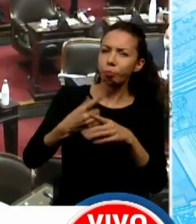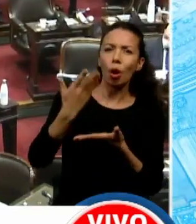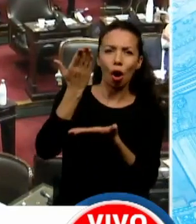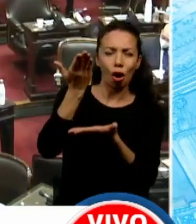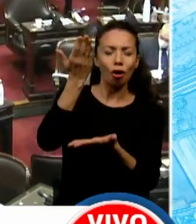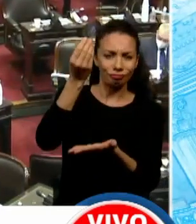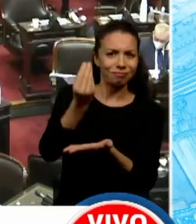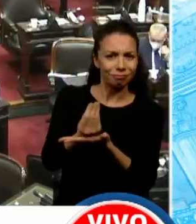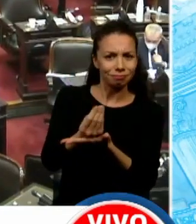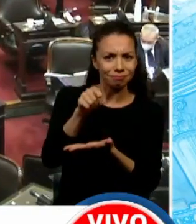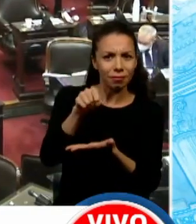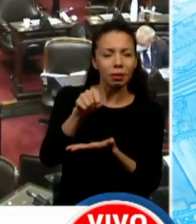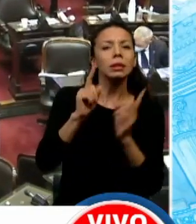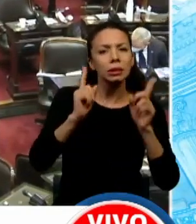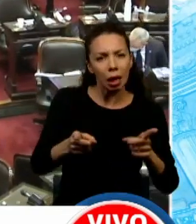la paciencia.